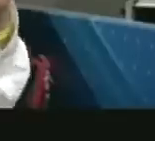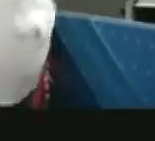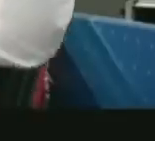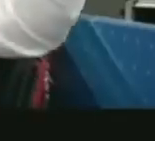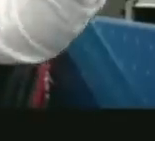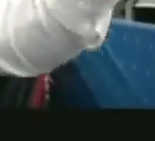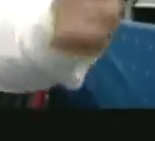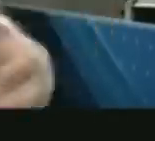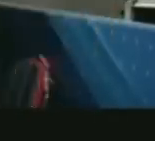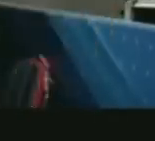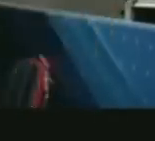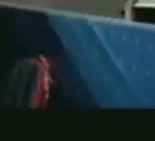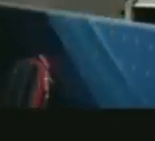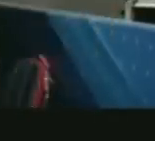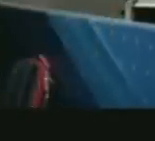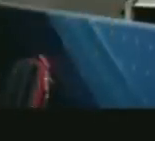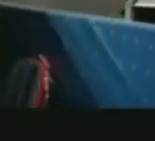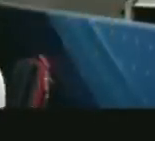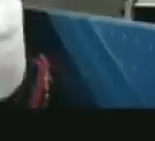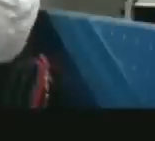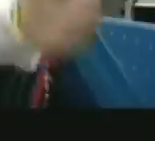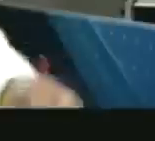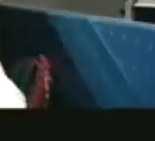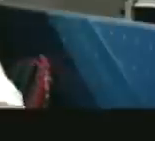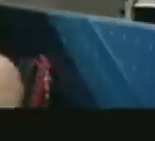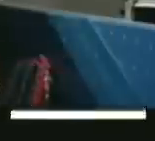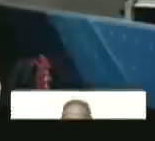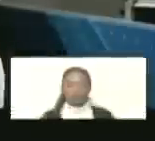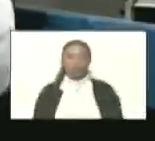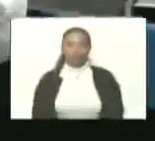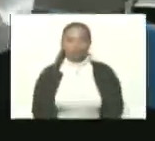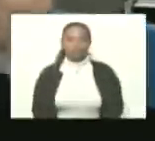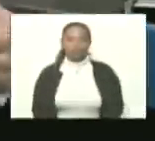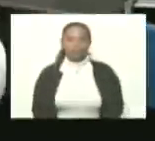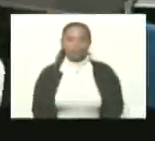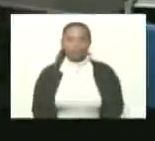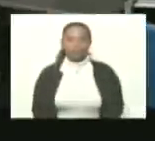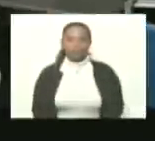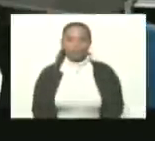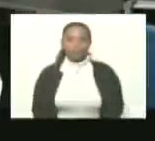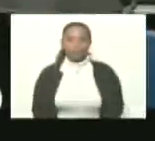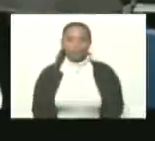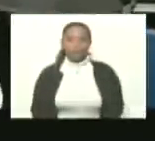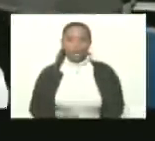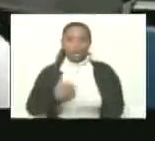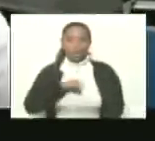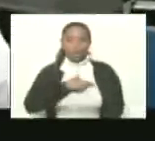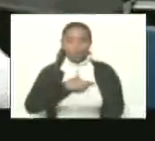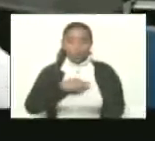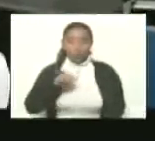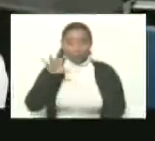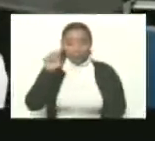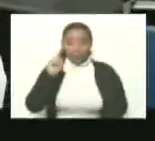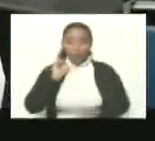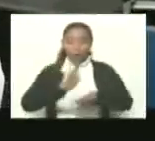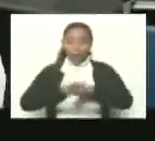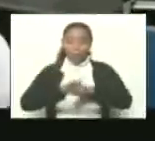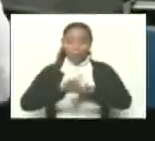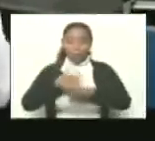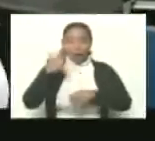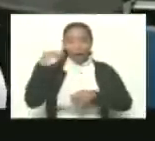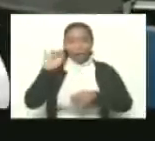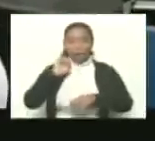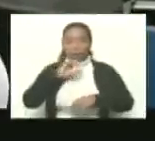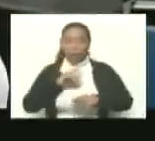claro, uno entiende las cosas que han pasado, pero ahora, como estamos aquí, necesitamos entrar ahí. Y otro tema,